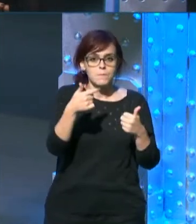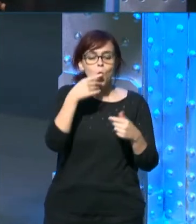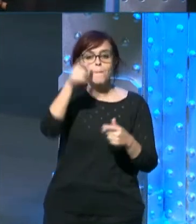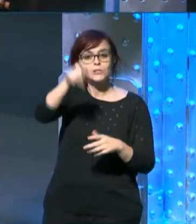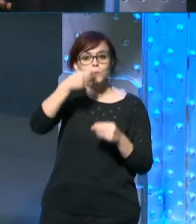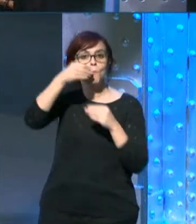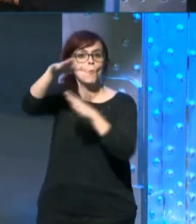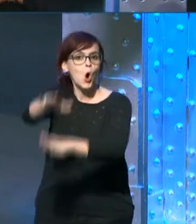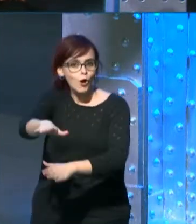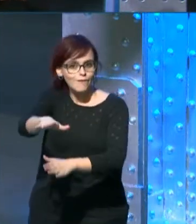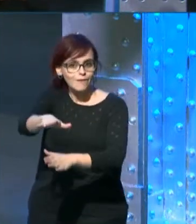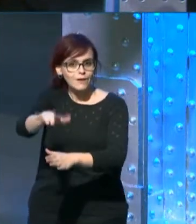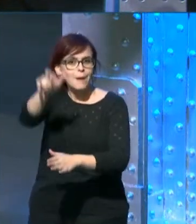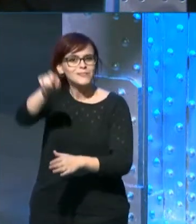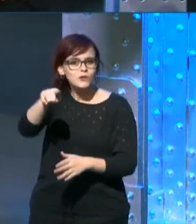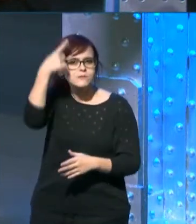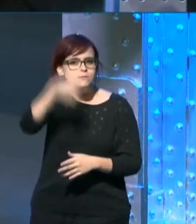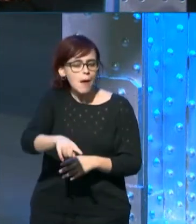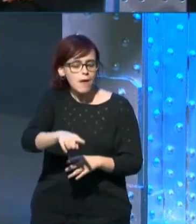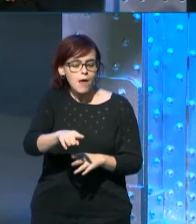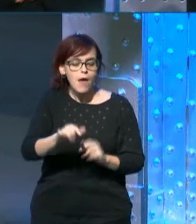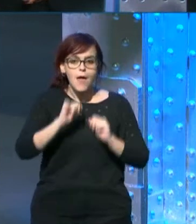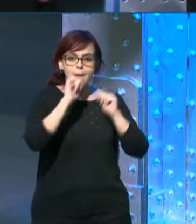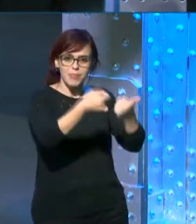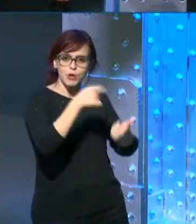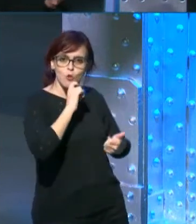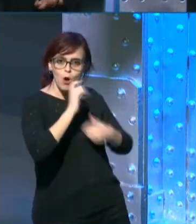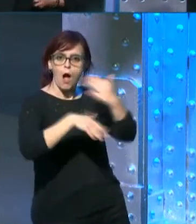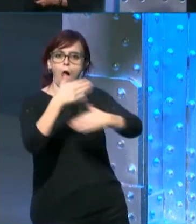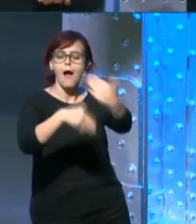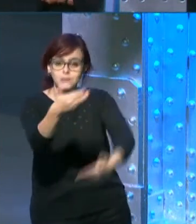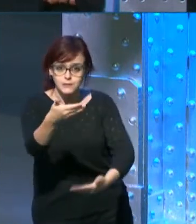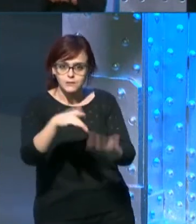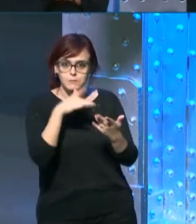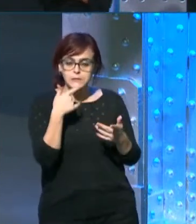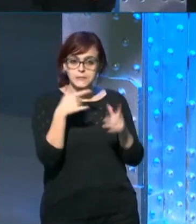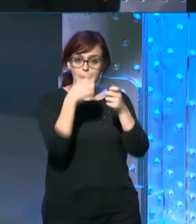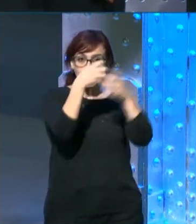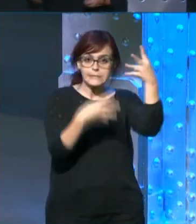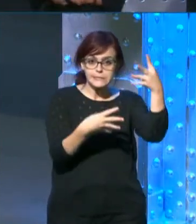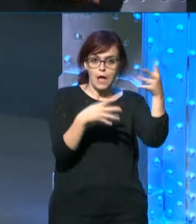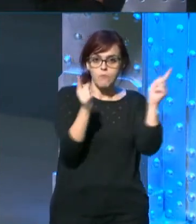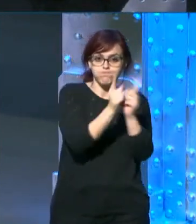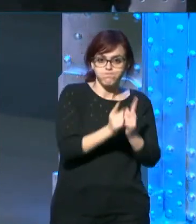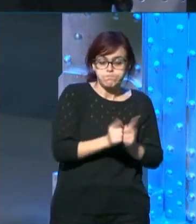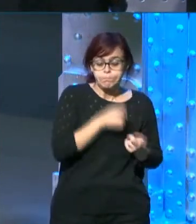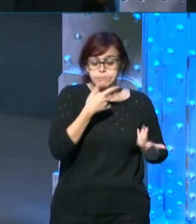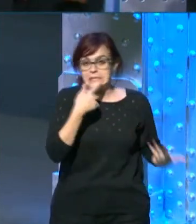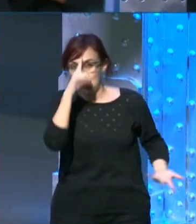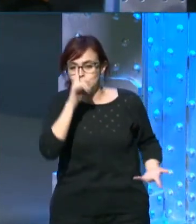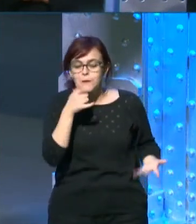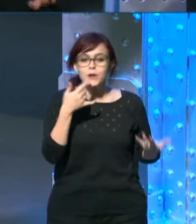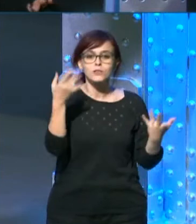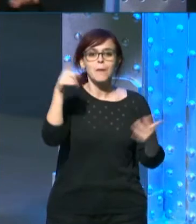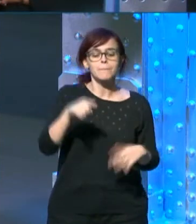que no haya ambigüedad, para que sepa exactamente qué voy a hacer, quién lo pide y qué quiero construir. Estimado, tengo que saber si algo es la mundial o